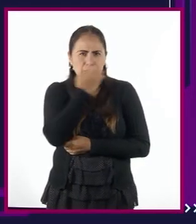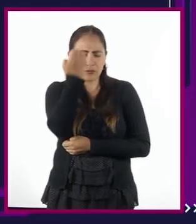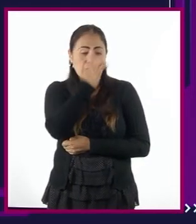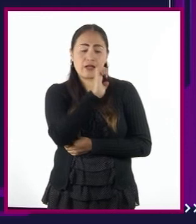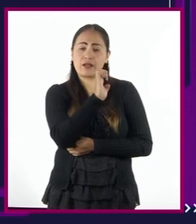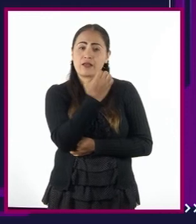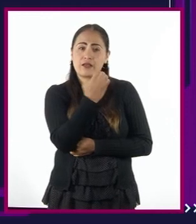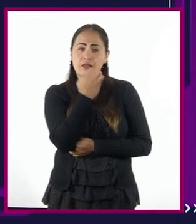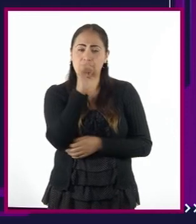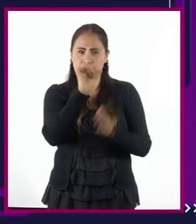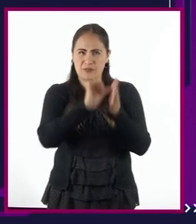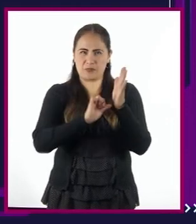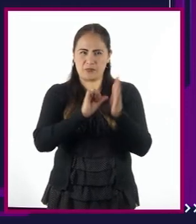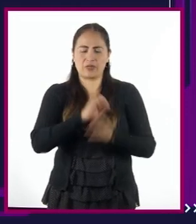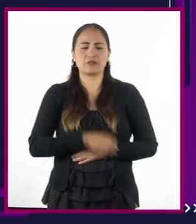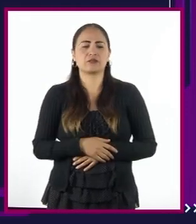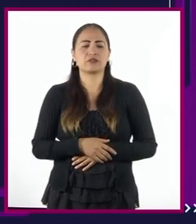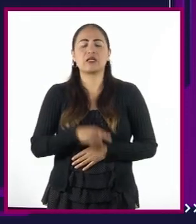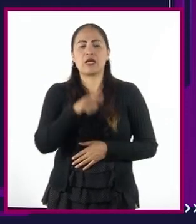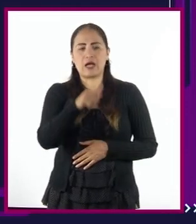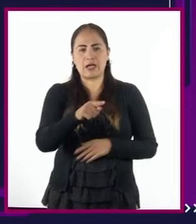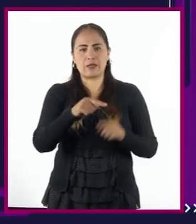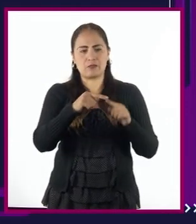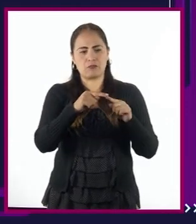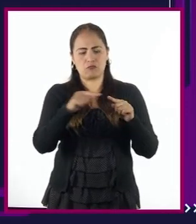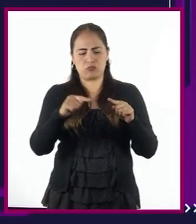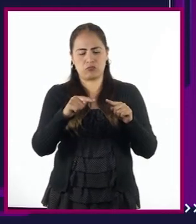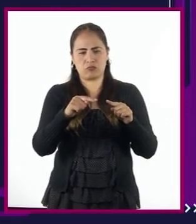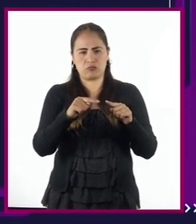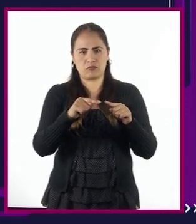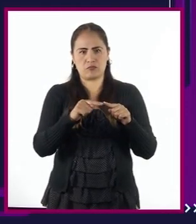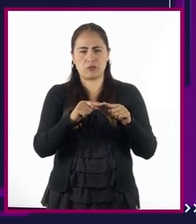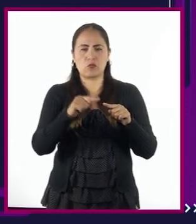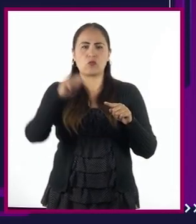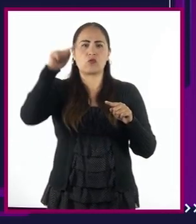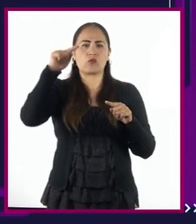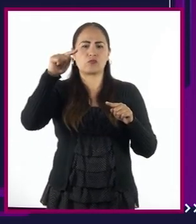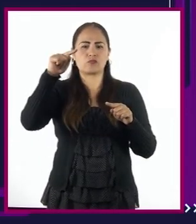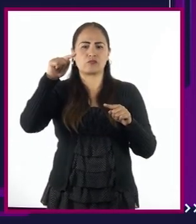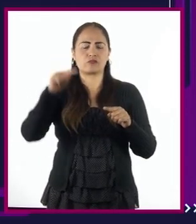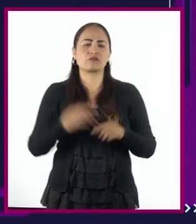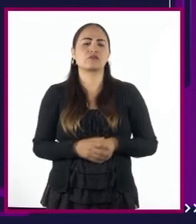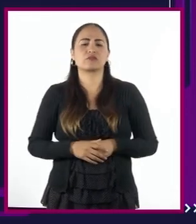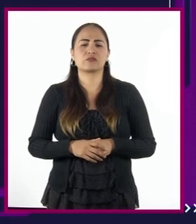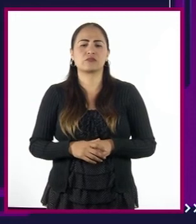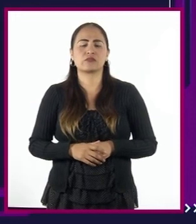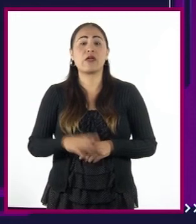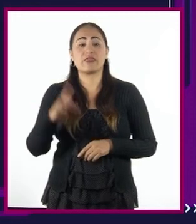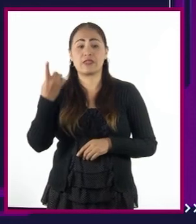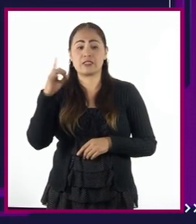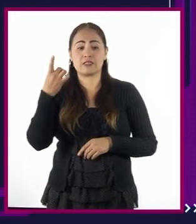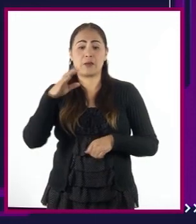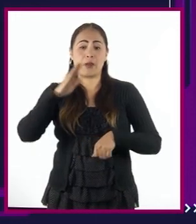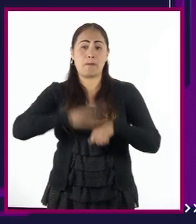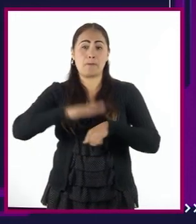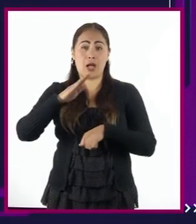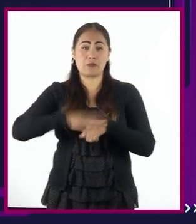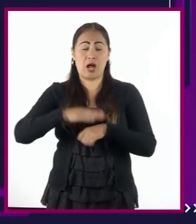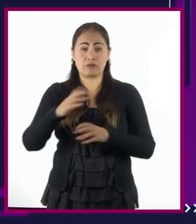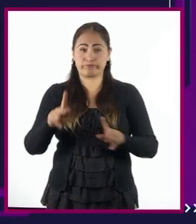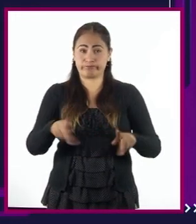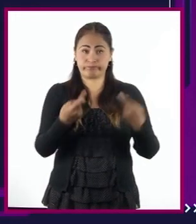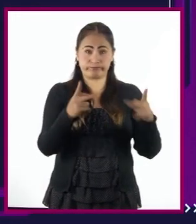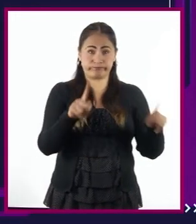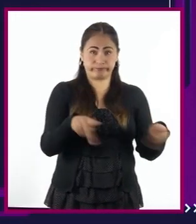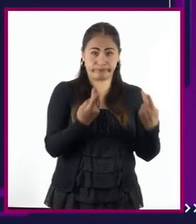se registró el menor número de ventas y el mayor número de ventas se registró en diciembre. La